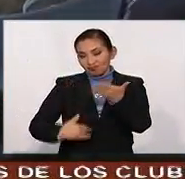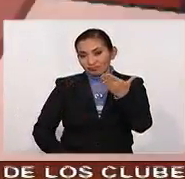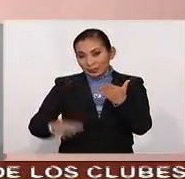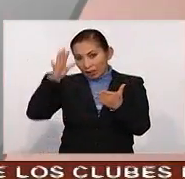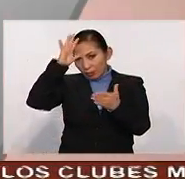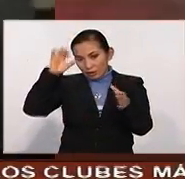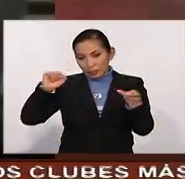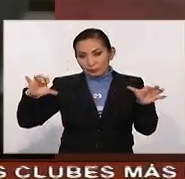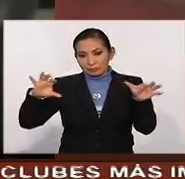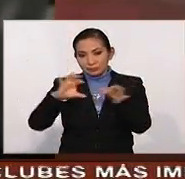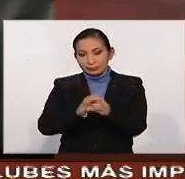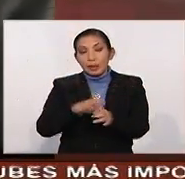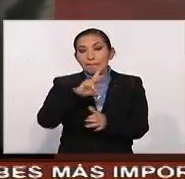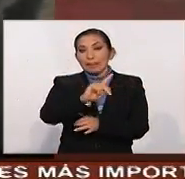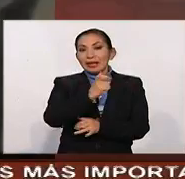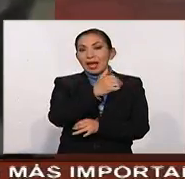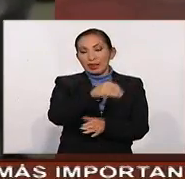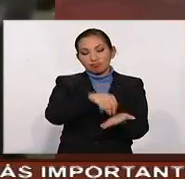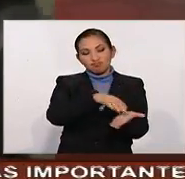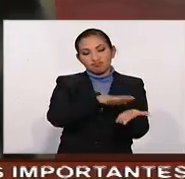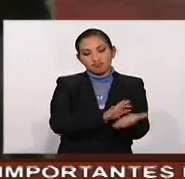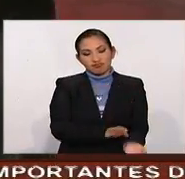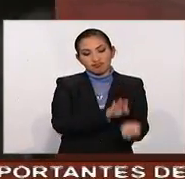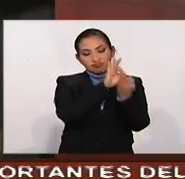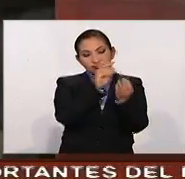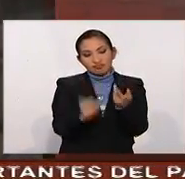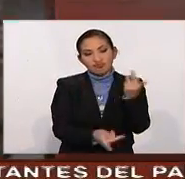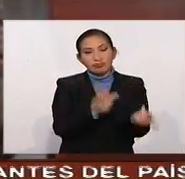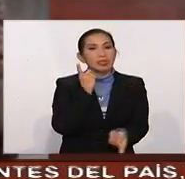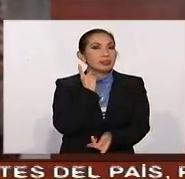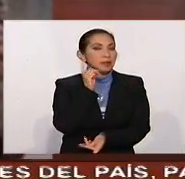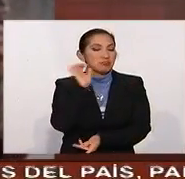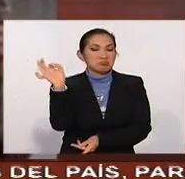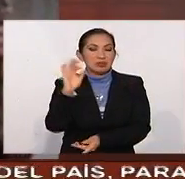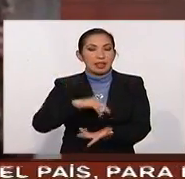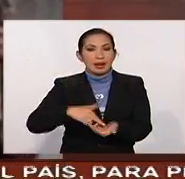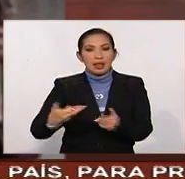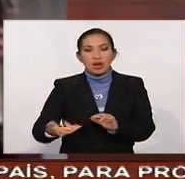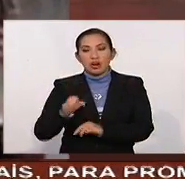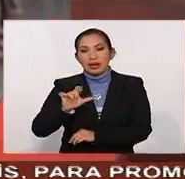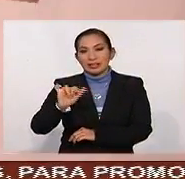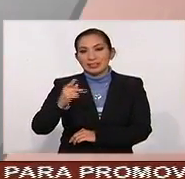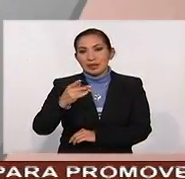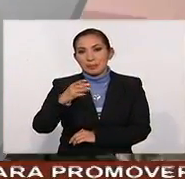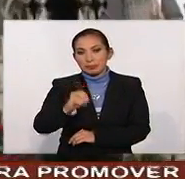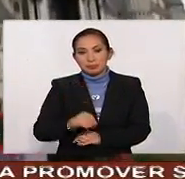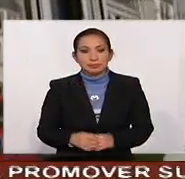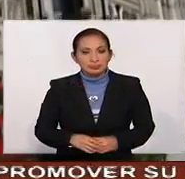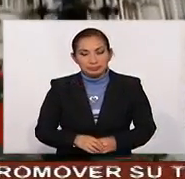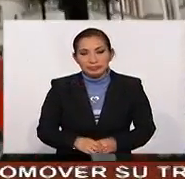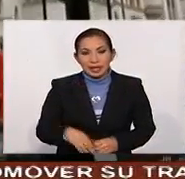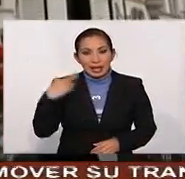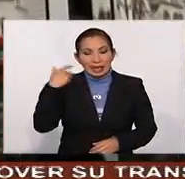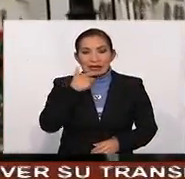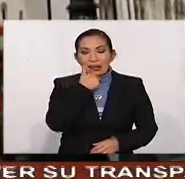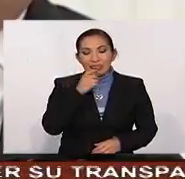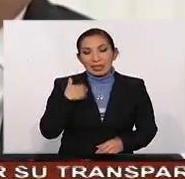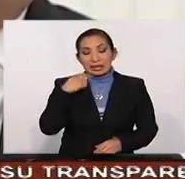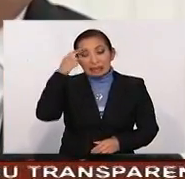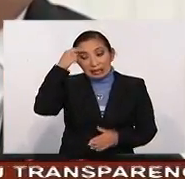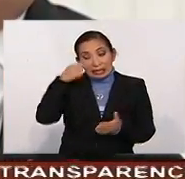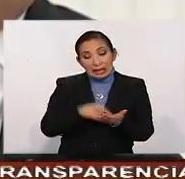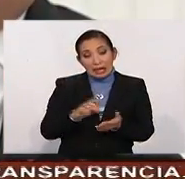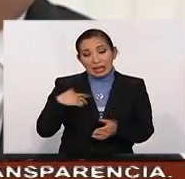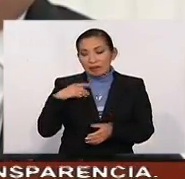cooperación. La PGR cita a declarar a diputada por su presunta relación con el Chapo. En Reino Unido implican